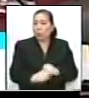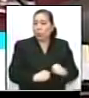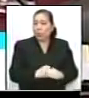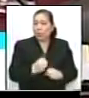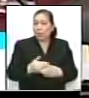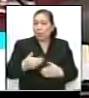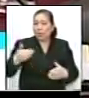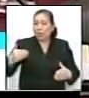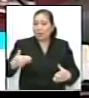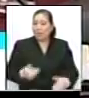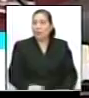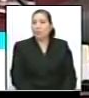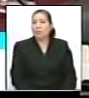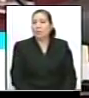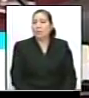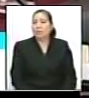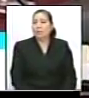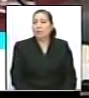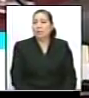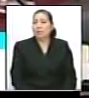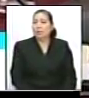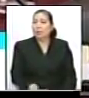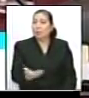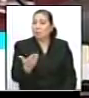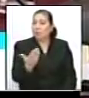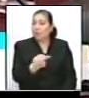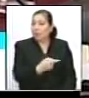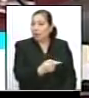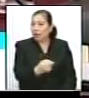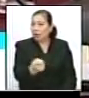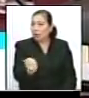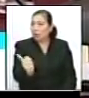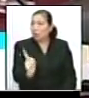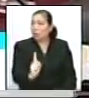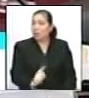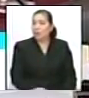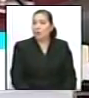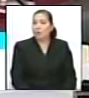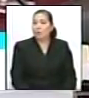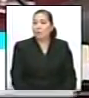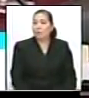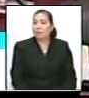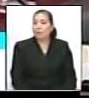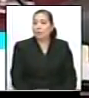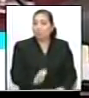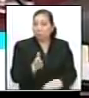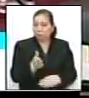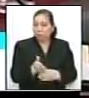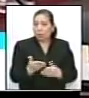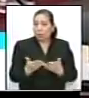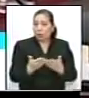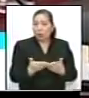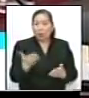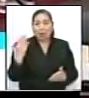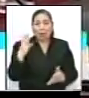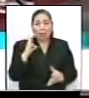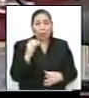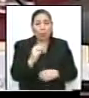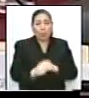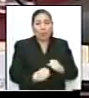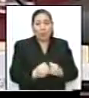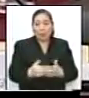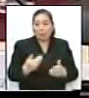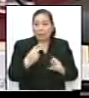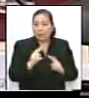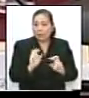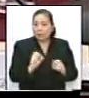atrás? Yo les pediría acá a los colegas congresistas que vayan a un colegio de hace 50 años atrás